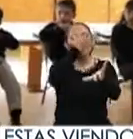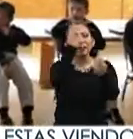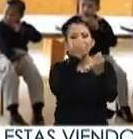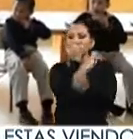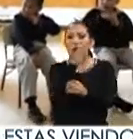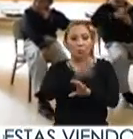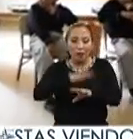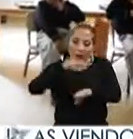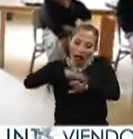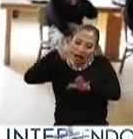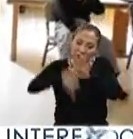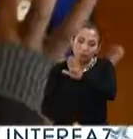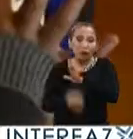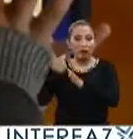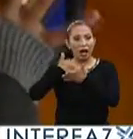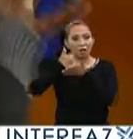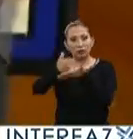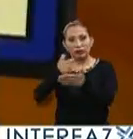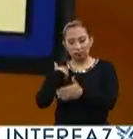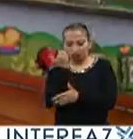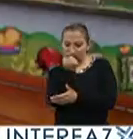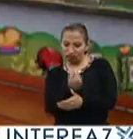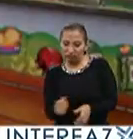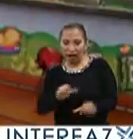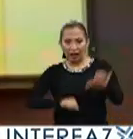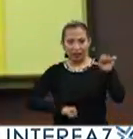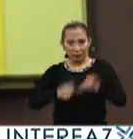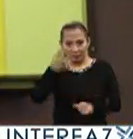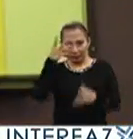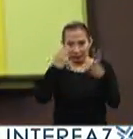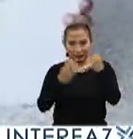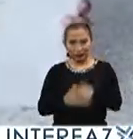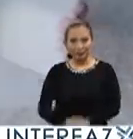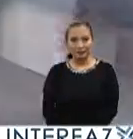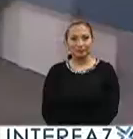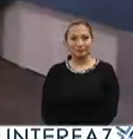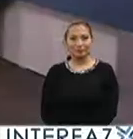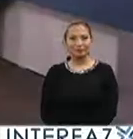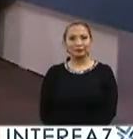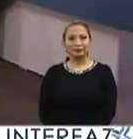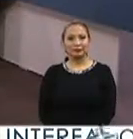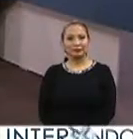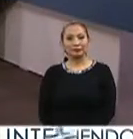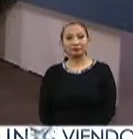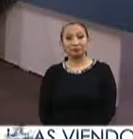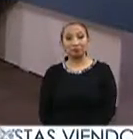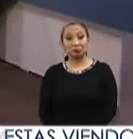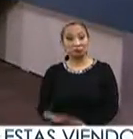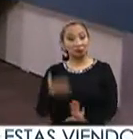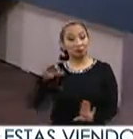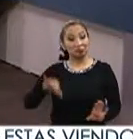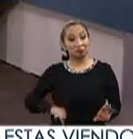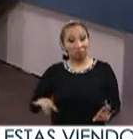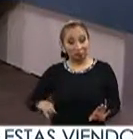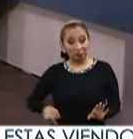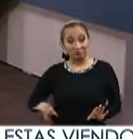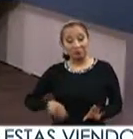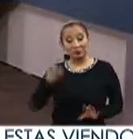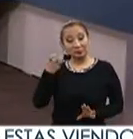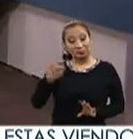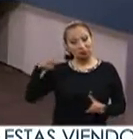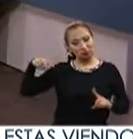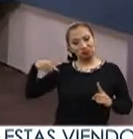en la escuela, ya que ayudan a mejorar el rendimiento en las actividades de aprendizaje. Pues es muy interesante